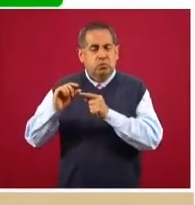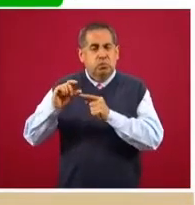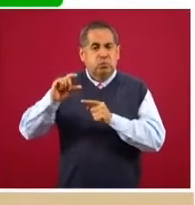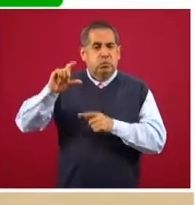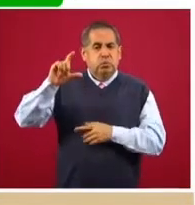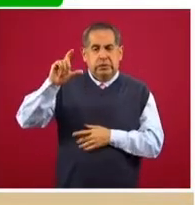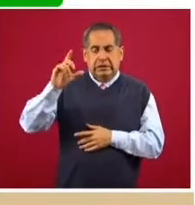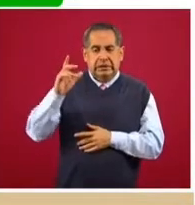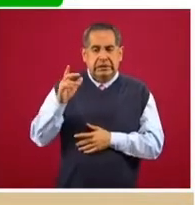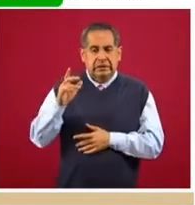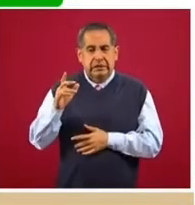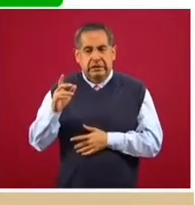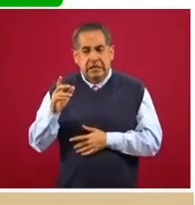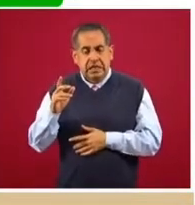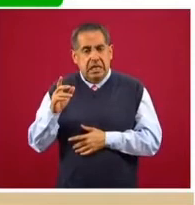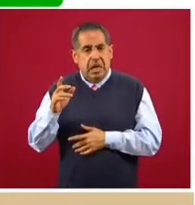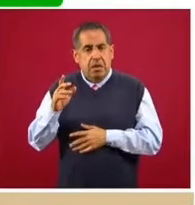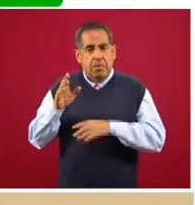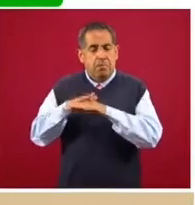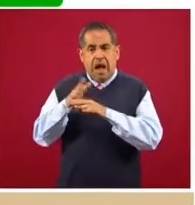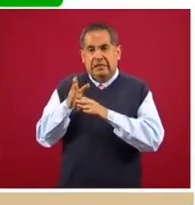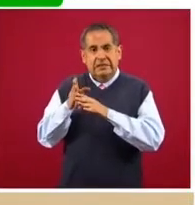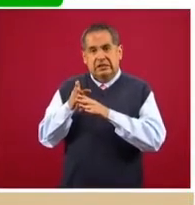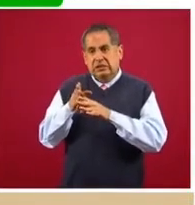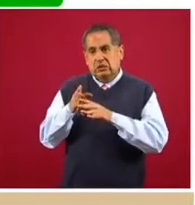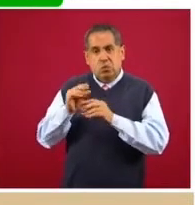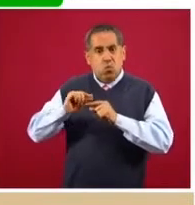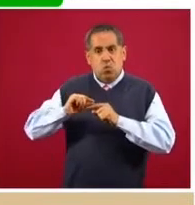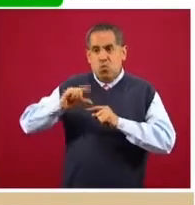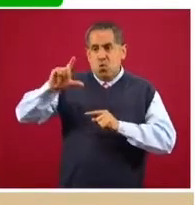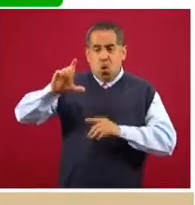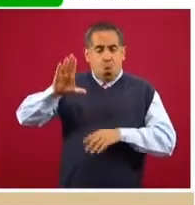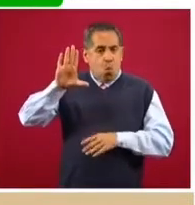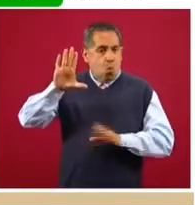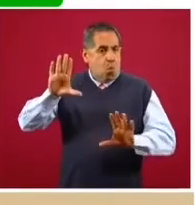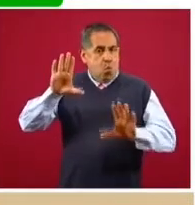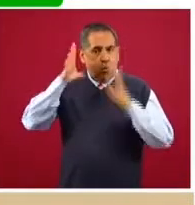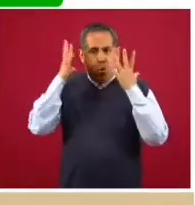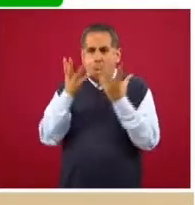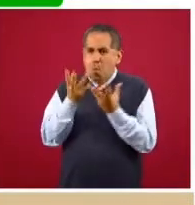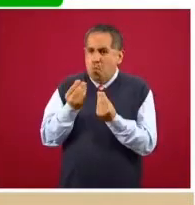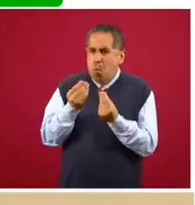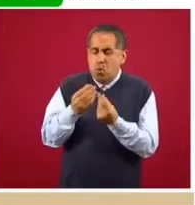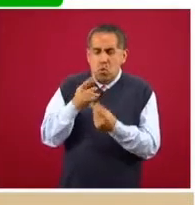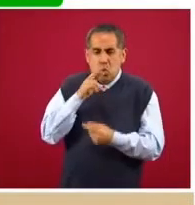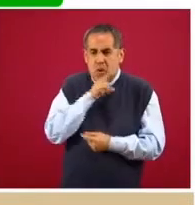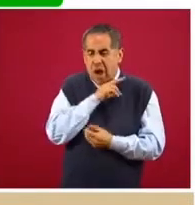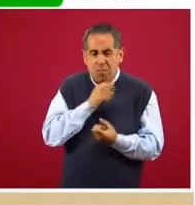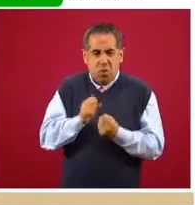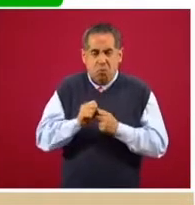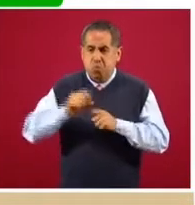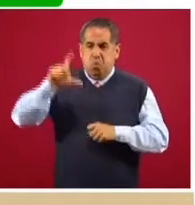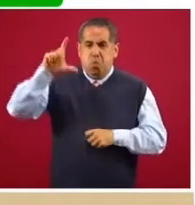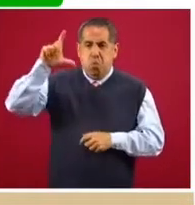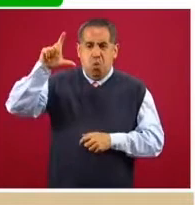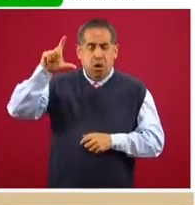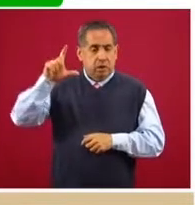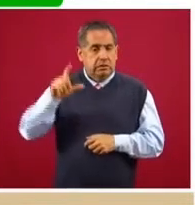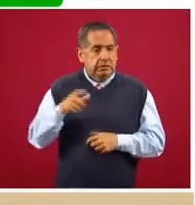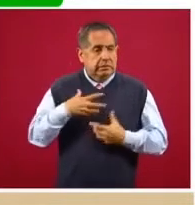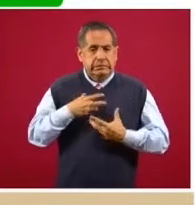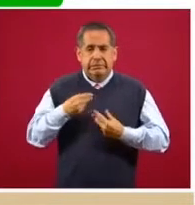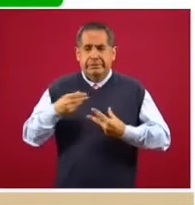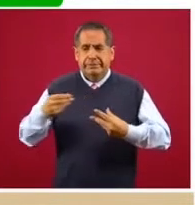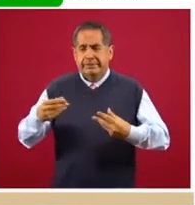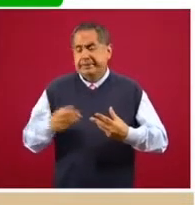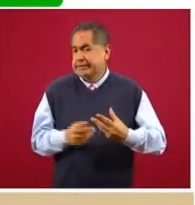vuelve prácticamente una vertical. Esto nos habla de una aceleración, una velocidad importante en la transmisión y